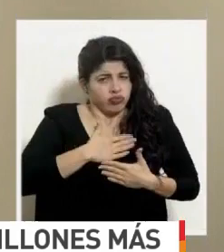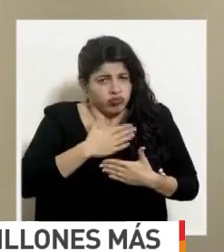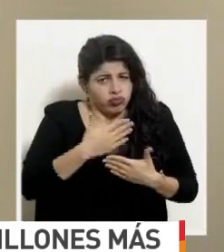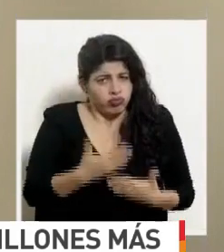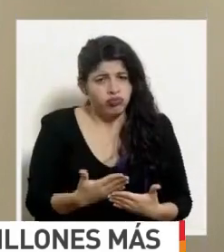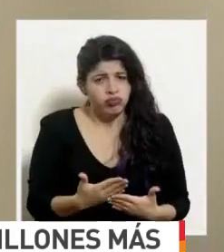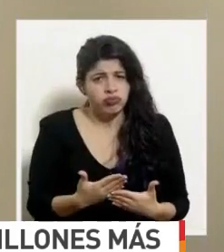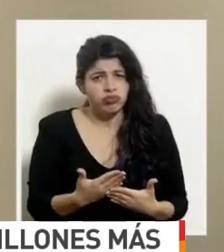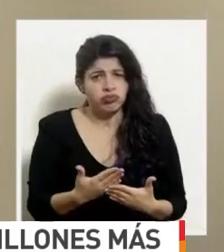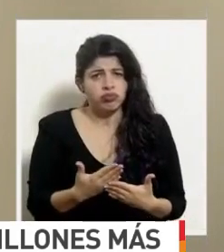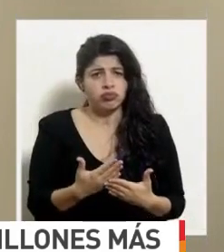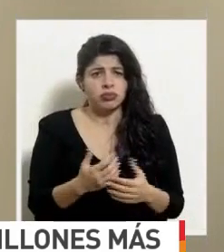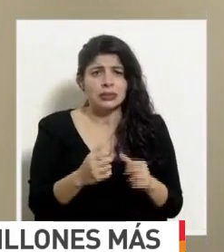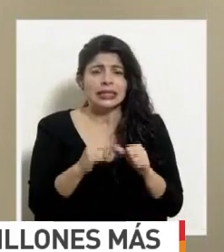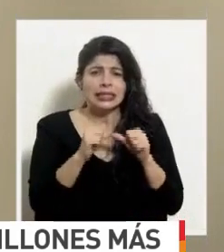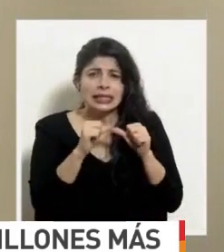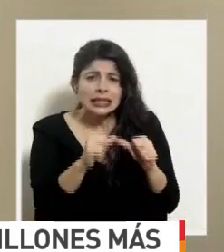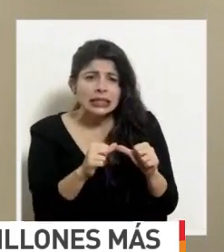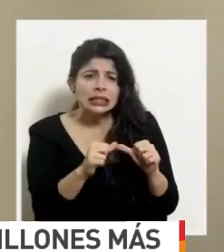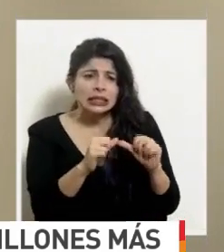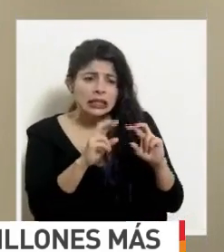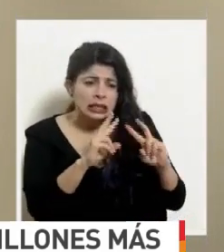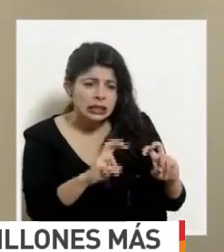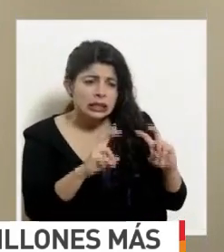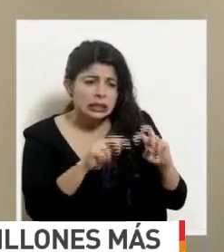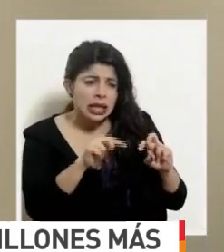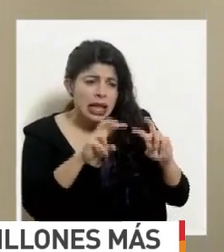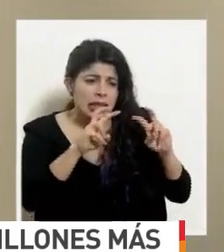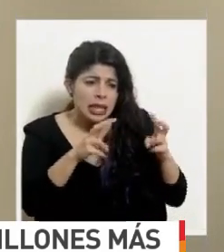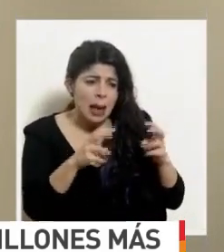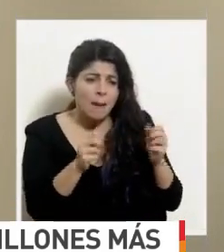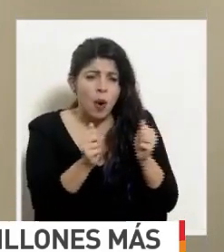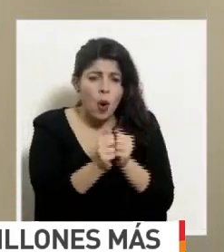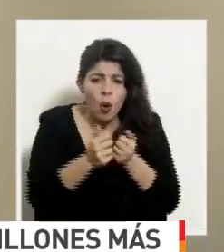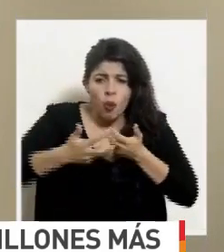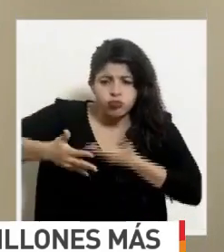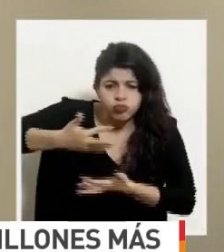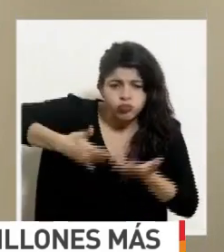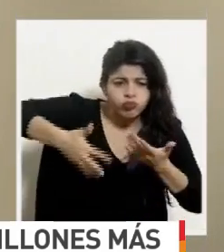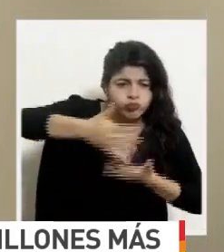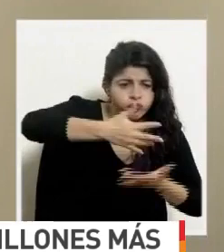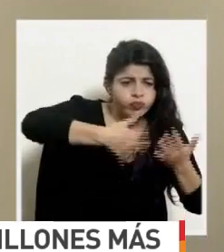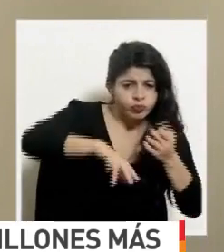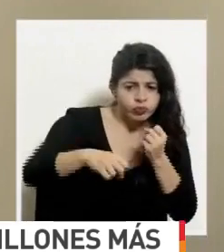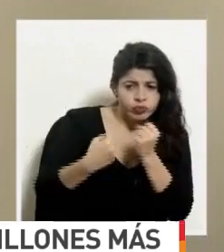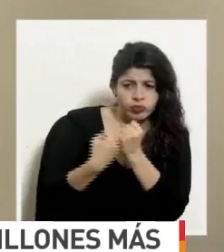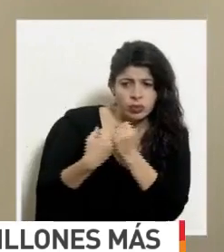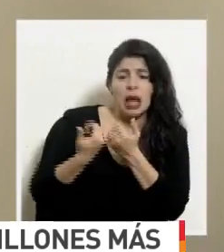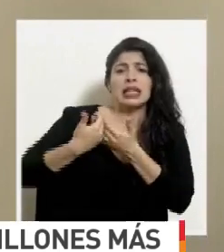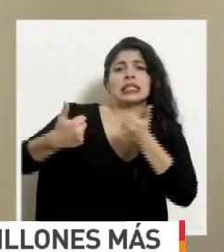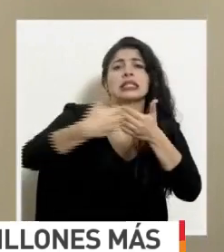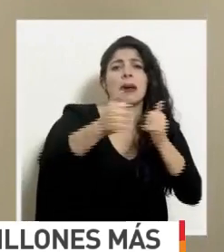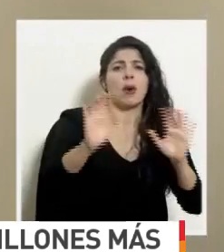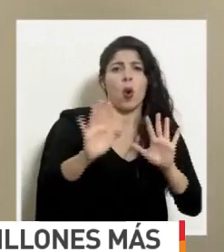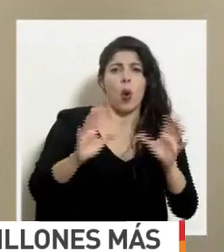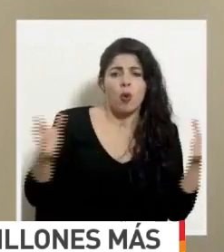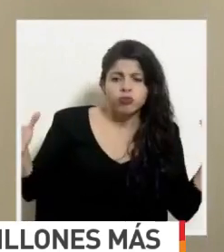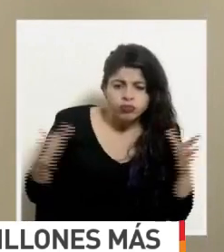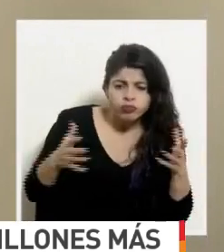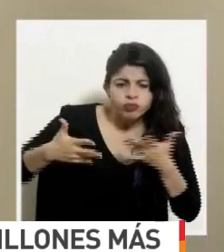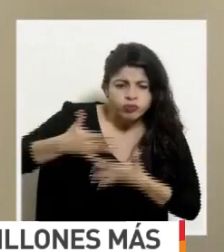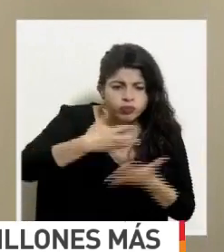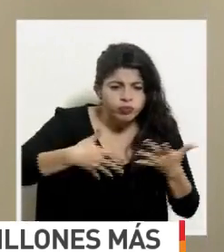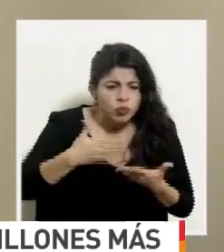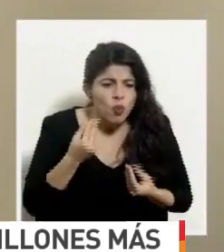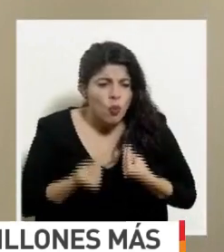de seguir abordando este tema de manera integral, sumando fuerzas y no dividiéndonos, porque como bien lo plantea